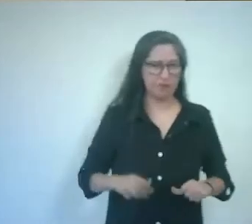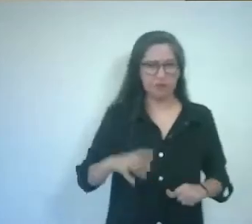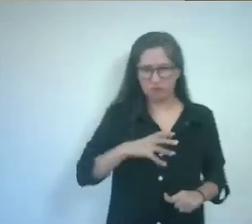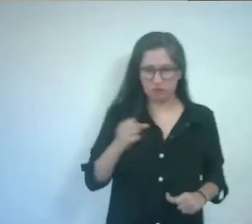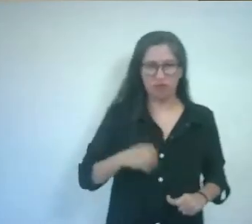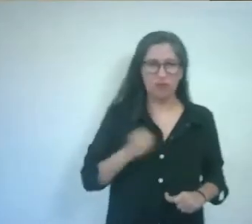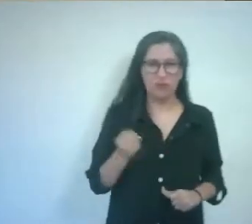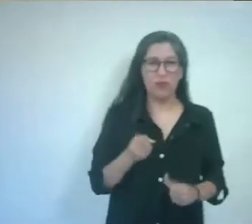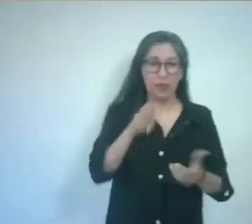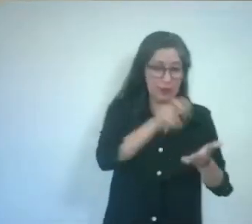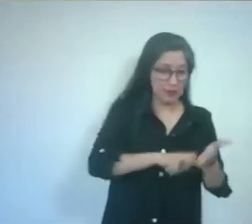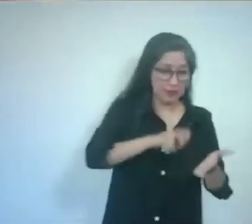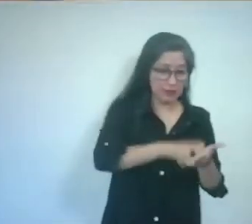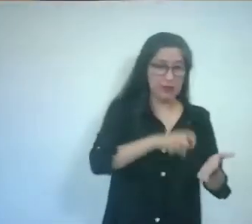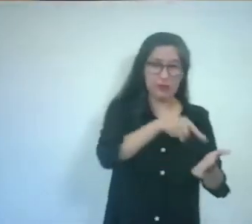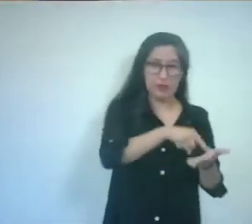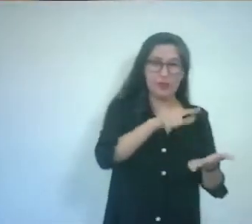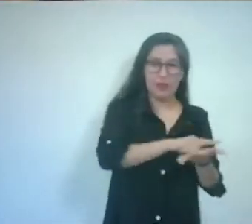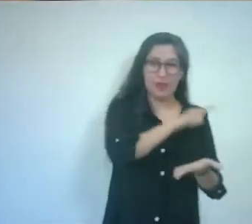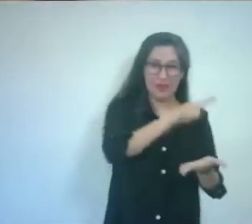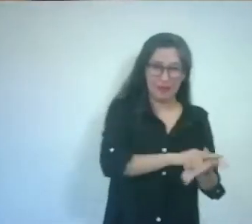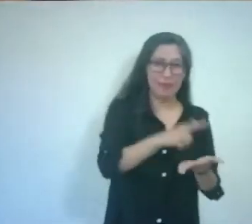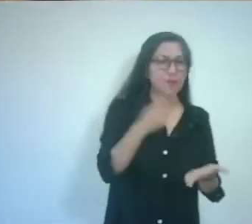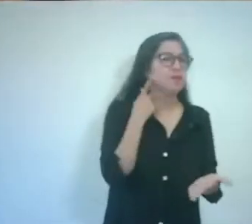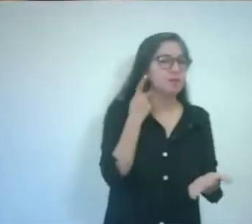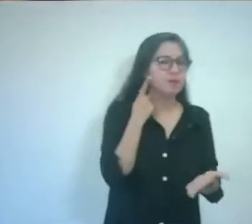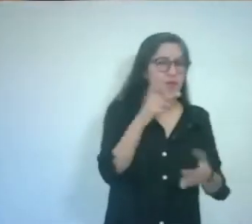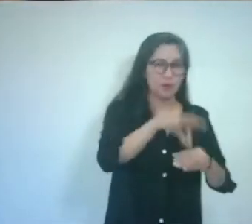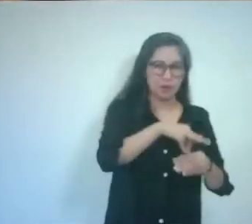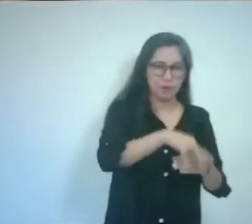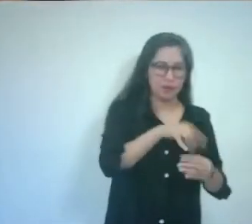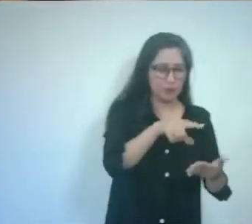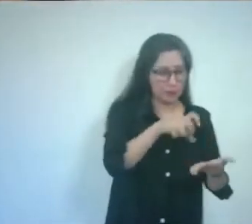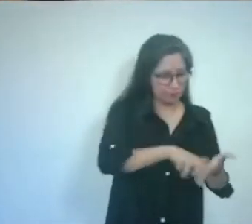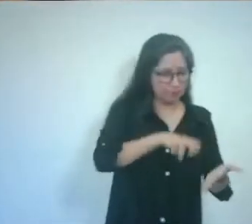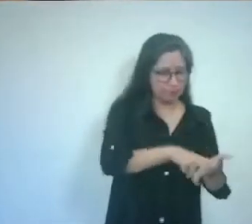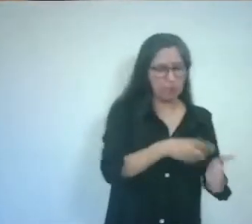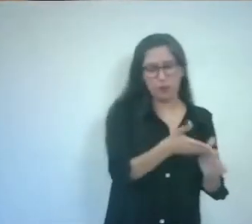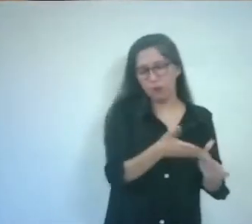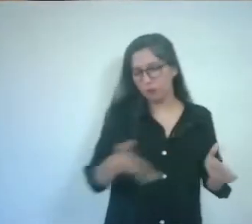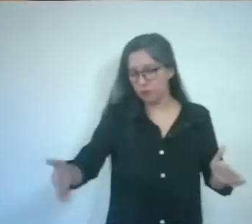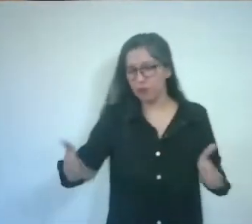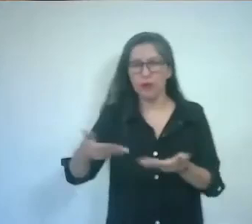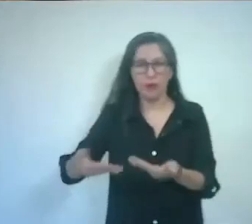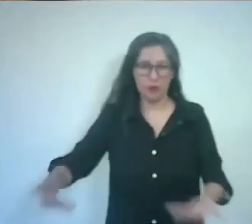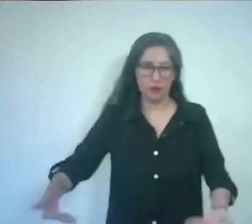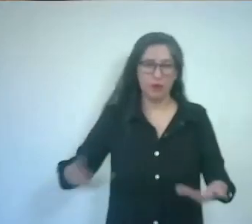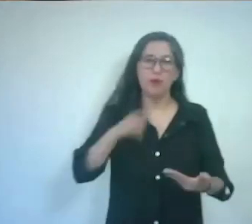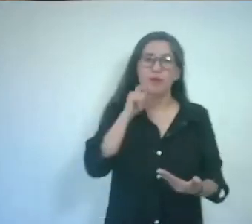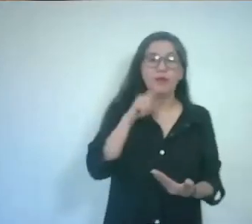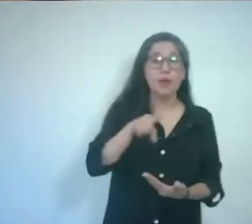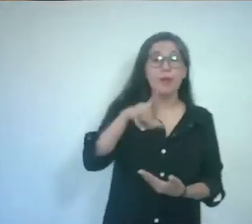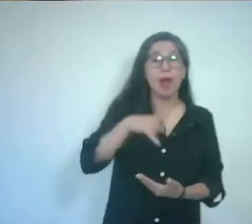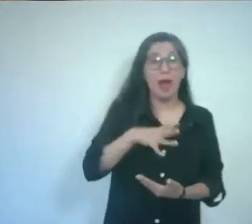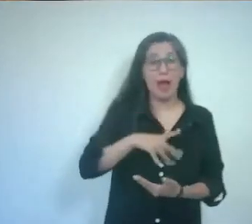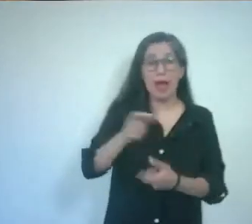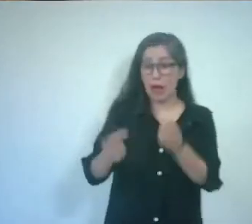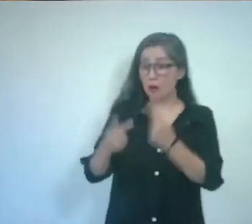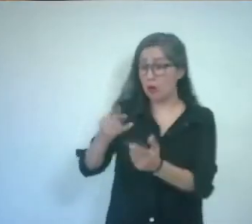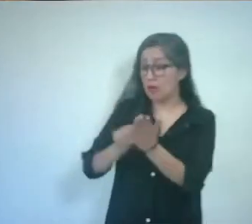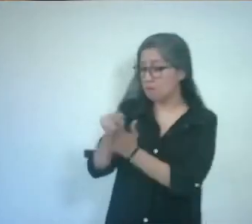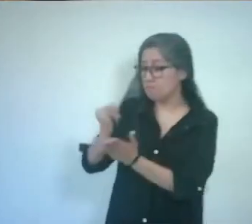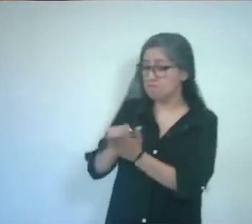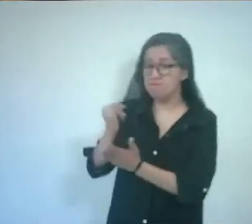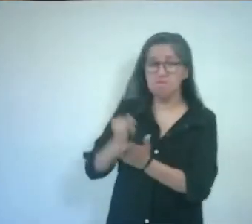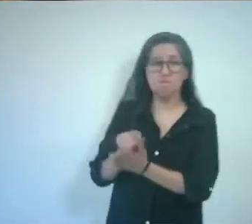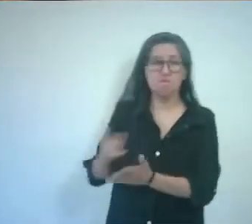la reforma político-electoral, la inclusión de diferentes acciones afirmativas en las que este Consejo tuvo